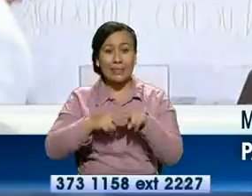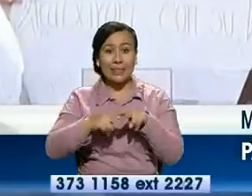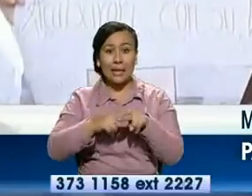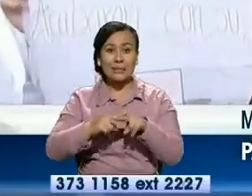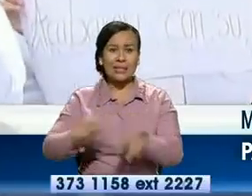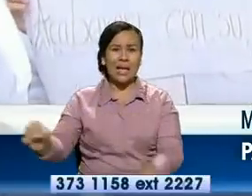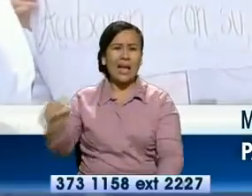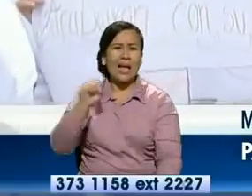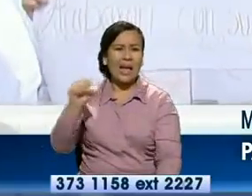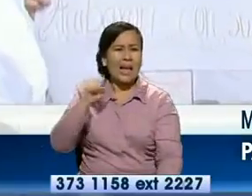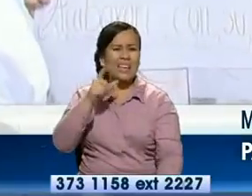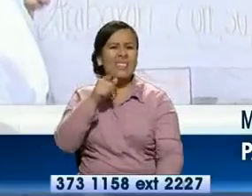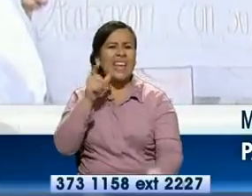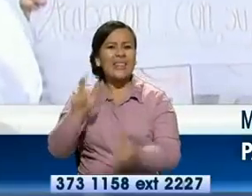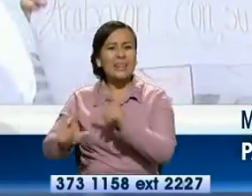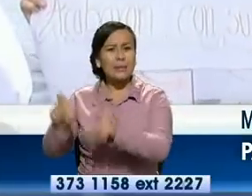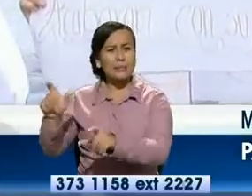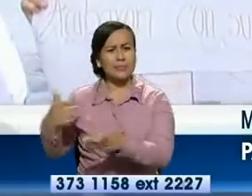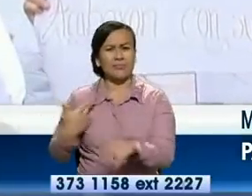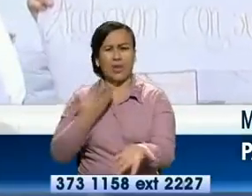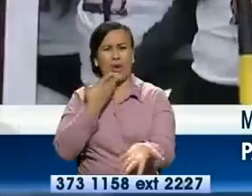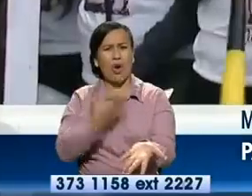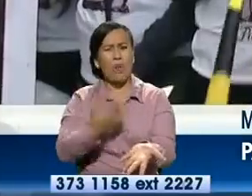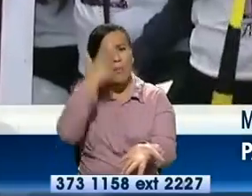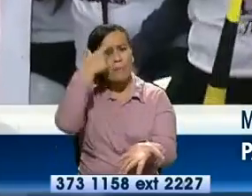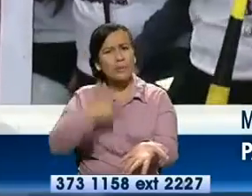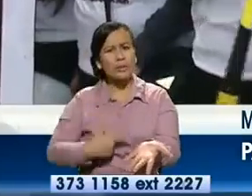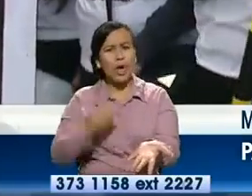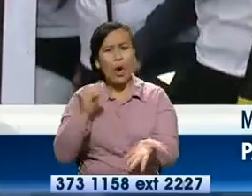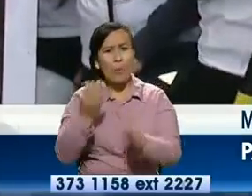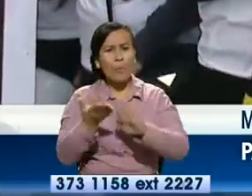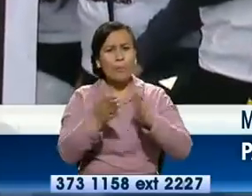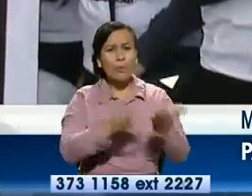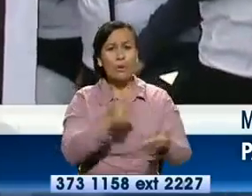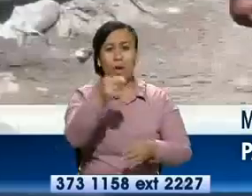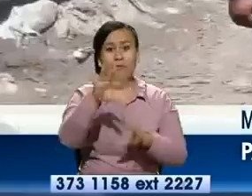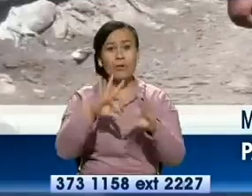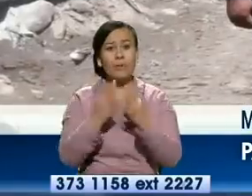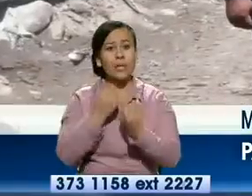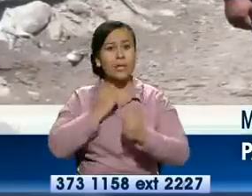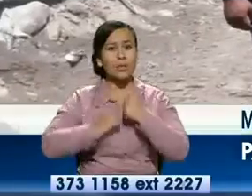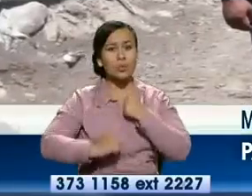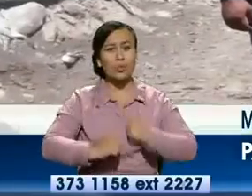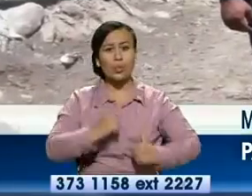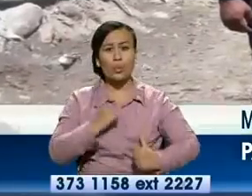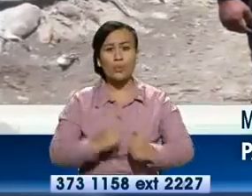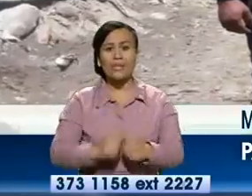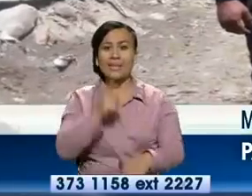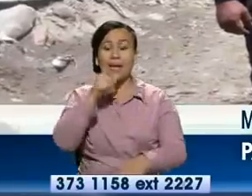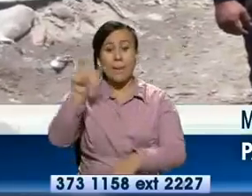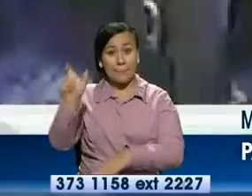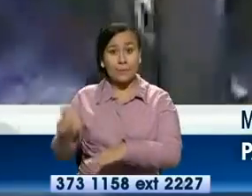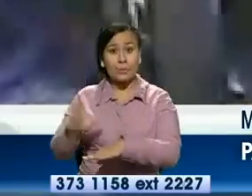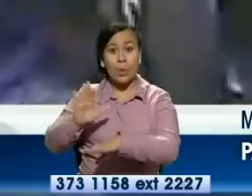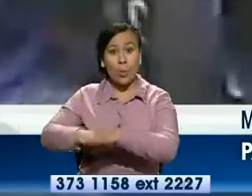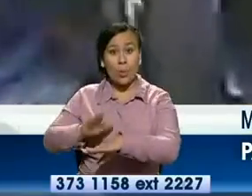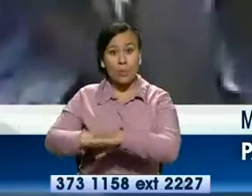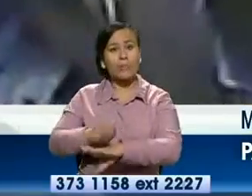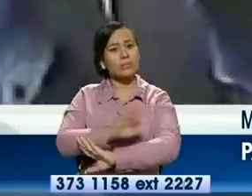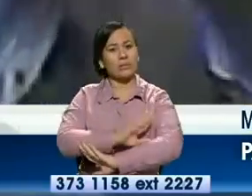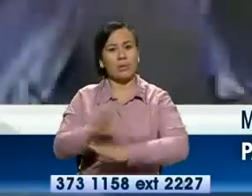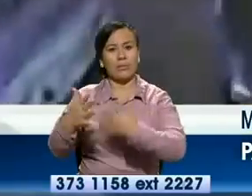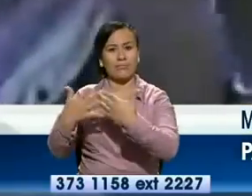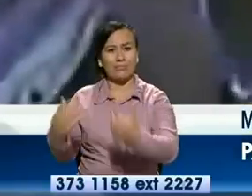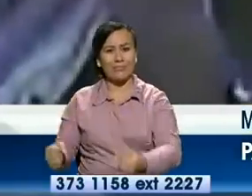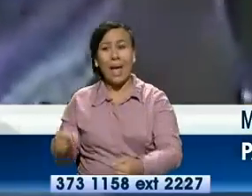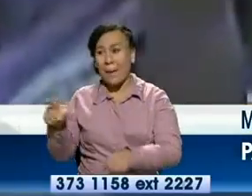¿no? Ver ese tipo de... ver cómo se nos fue. El dolor en la familia está fresco, a pesar que el autor material está detenido, saben que nada